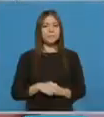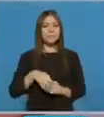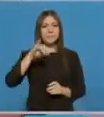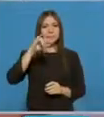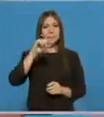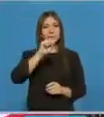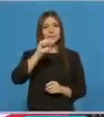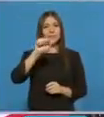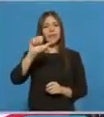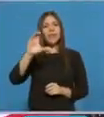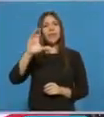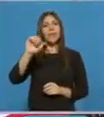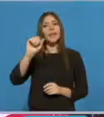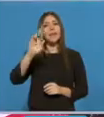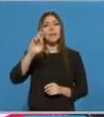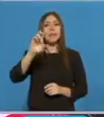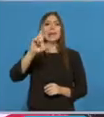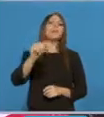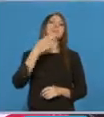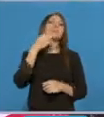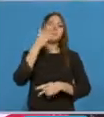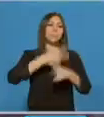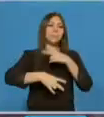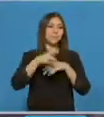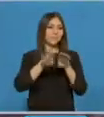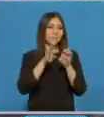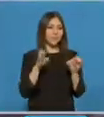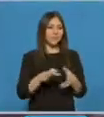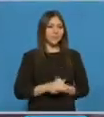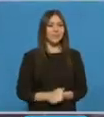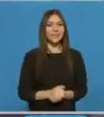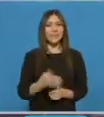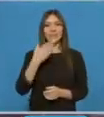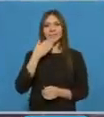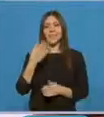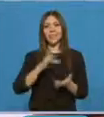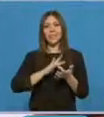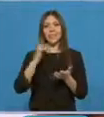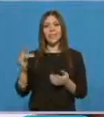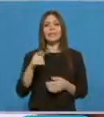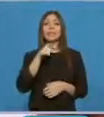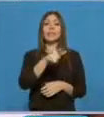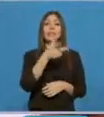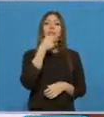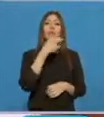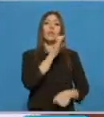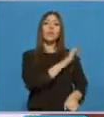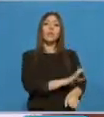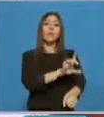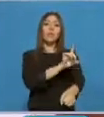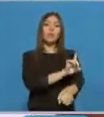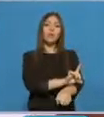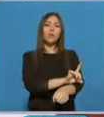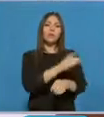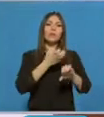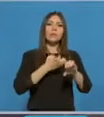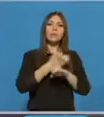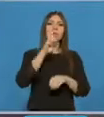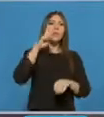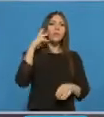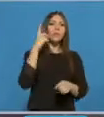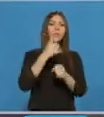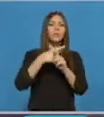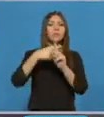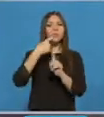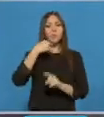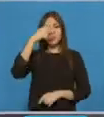Isaac Cabrera, bienvenido. Buenos días, ¿cómo estás? Muy bien, muchas gracias. Te presento como coordinador estatal del voluntariado de la Cruz Roja Mexicana.